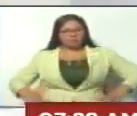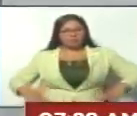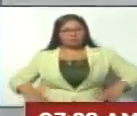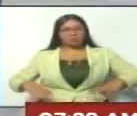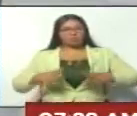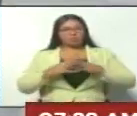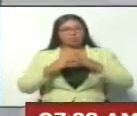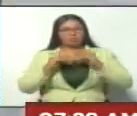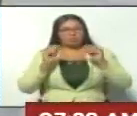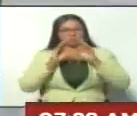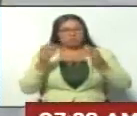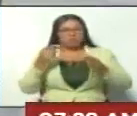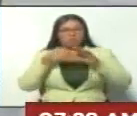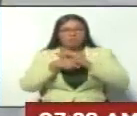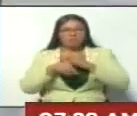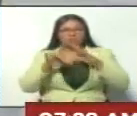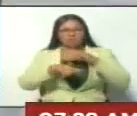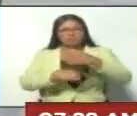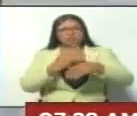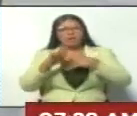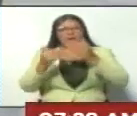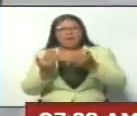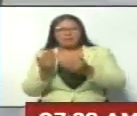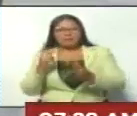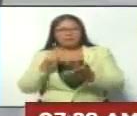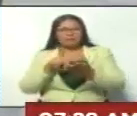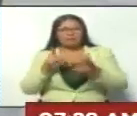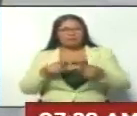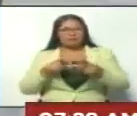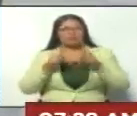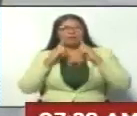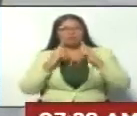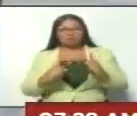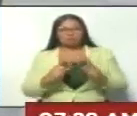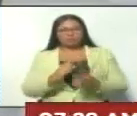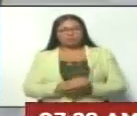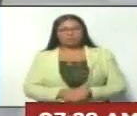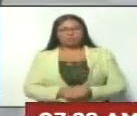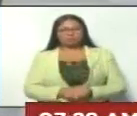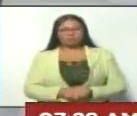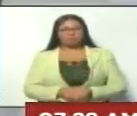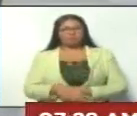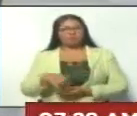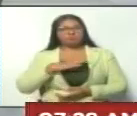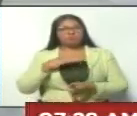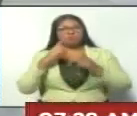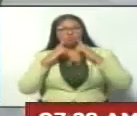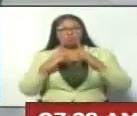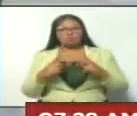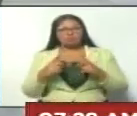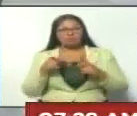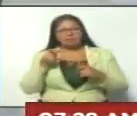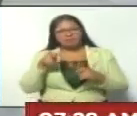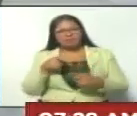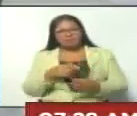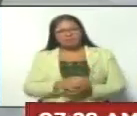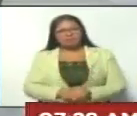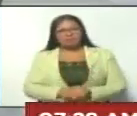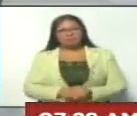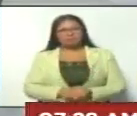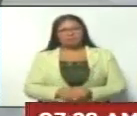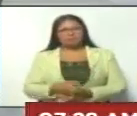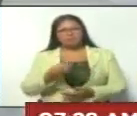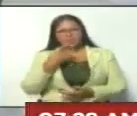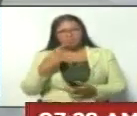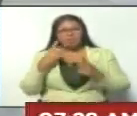periplo dentro de la universidad hasta que llega al sitio de la autopista. Uh-huh. En la autopista ella estaba sometida, bueno, en